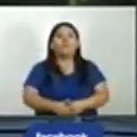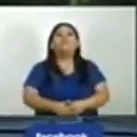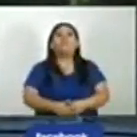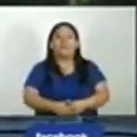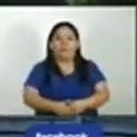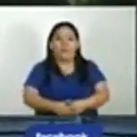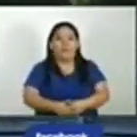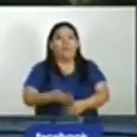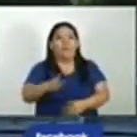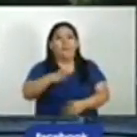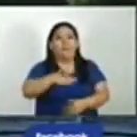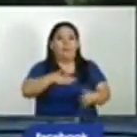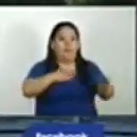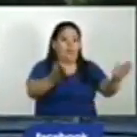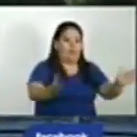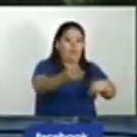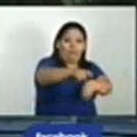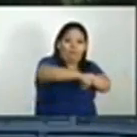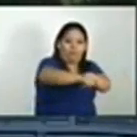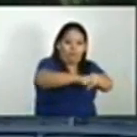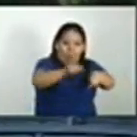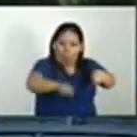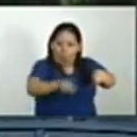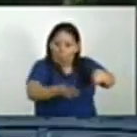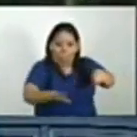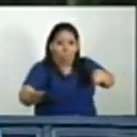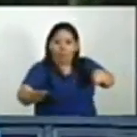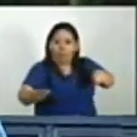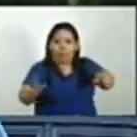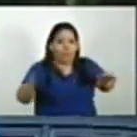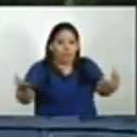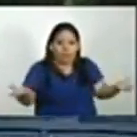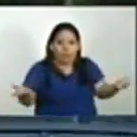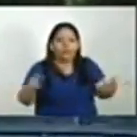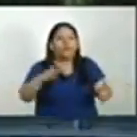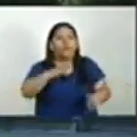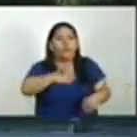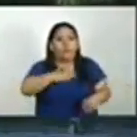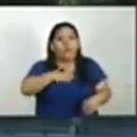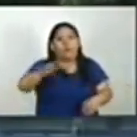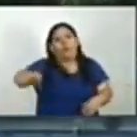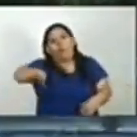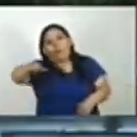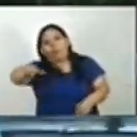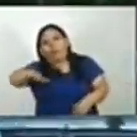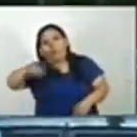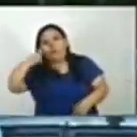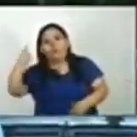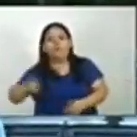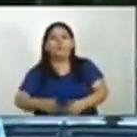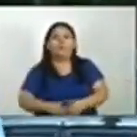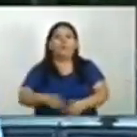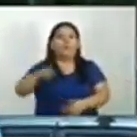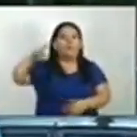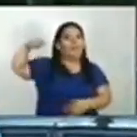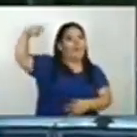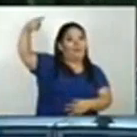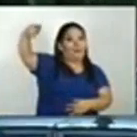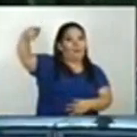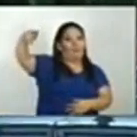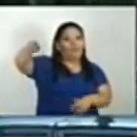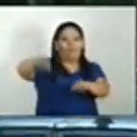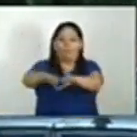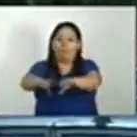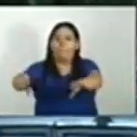personas que ya la pila la tienen vacía, nosotros la tenemos vacía, entonces yo he tenido que ir a otra parte. Aquel lado se rompió